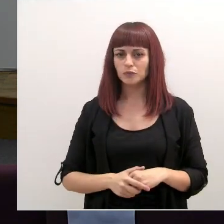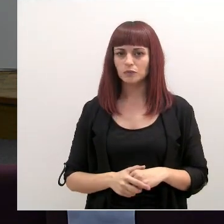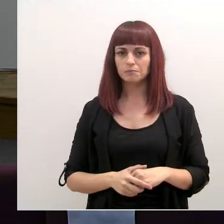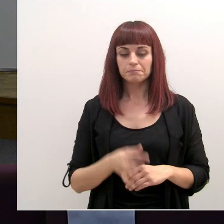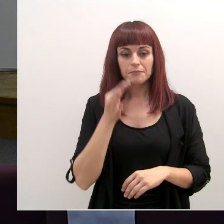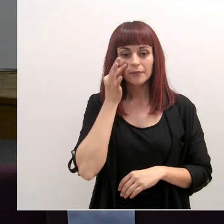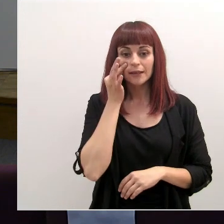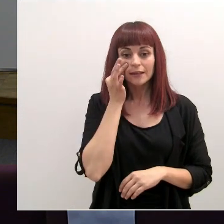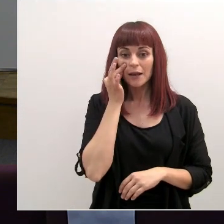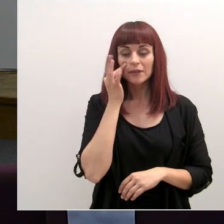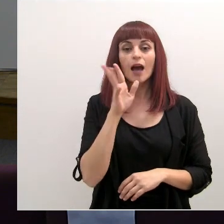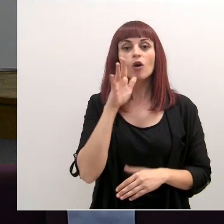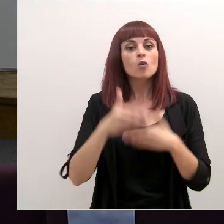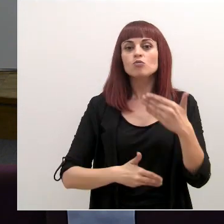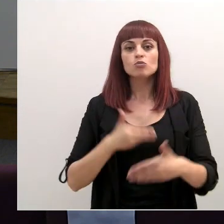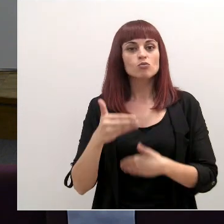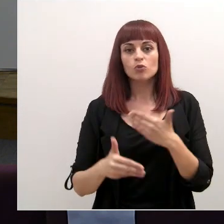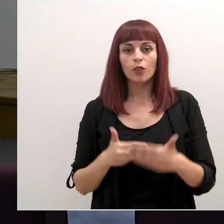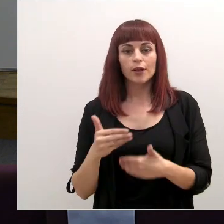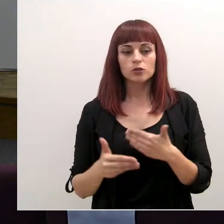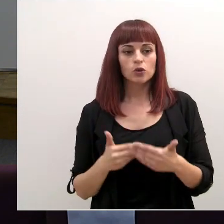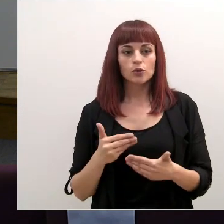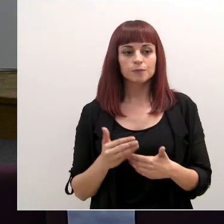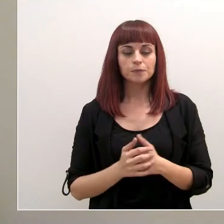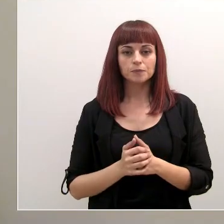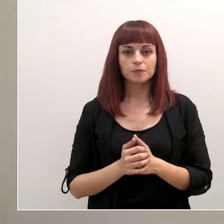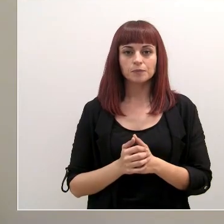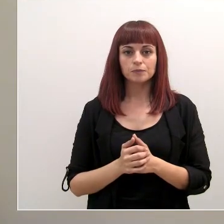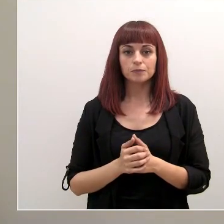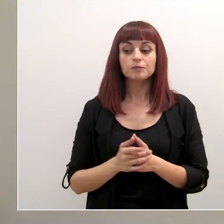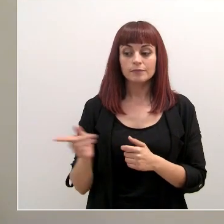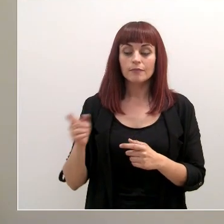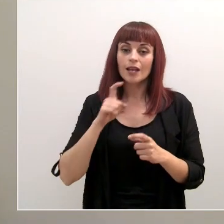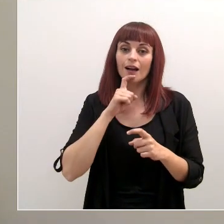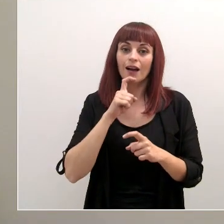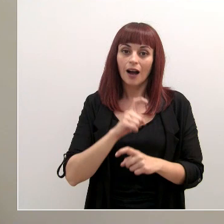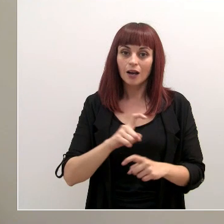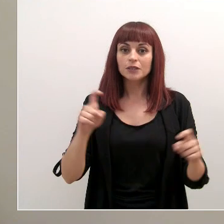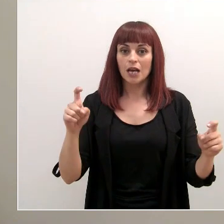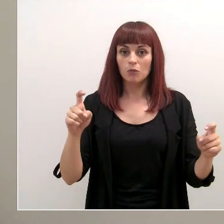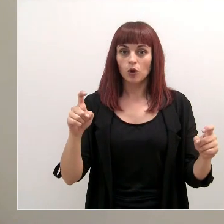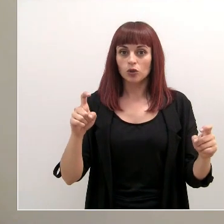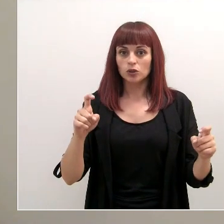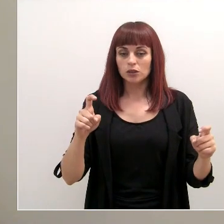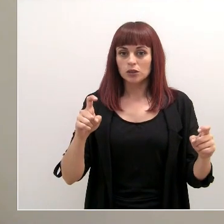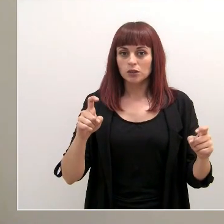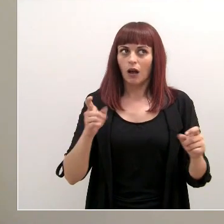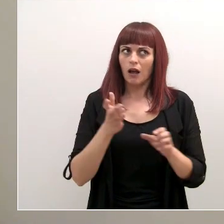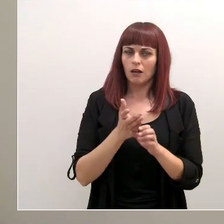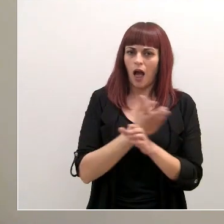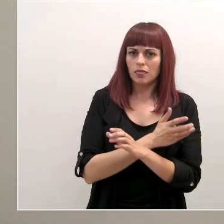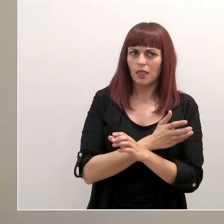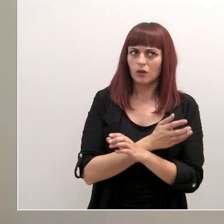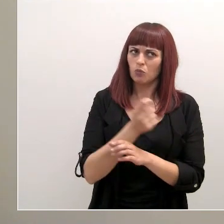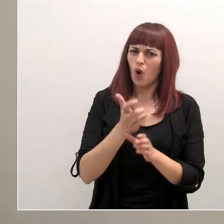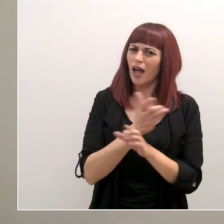Bueno, realmente estamos ante un proceso en el que se hizo un anuncio, yo creo que un poco anticipado por parte